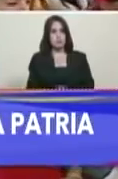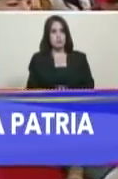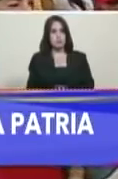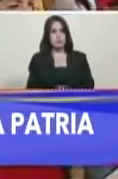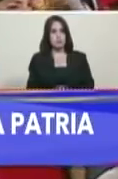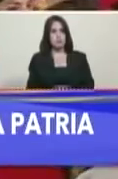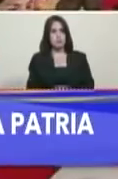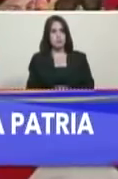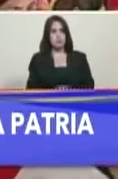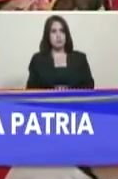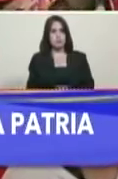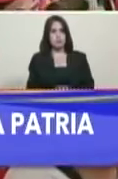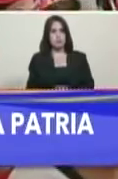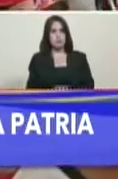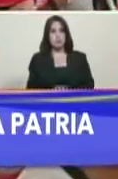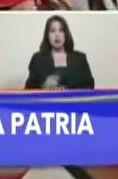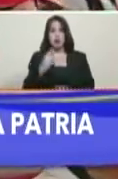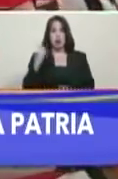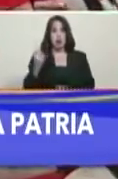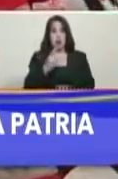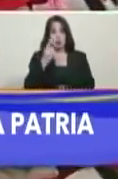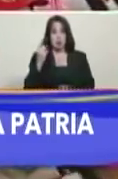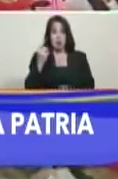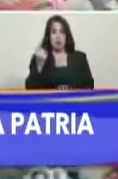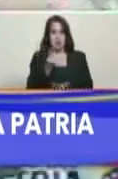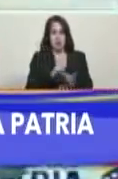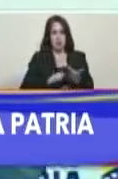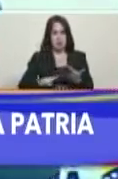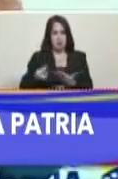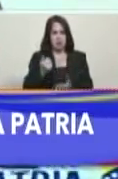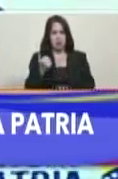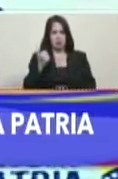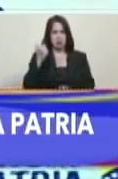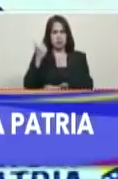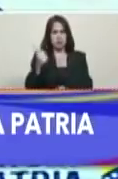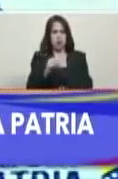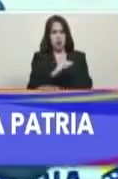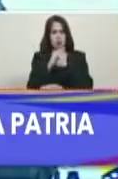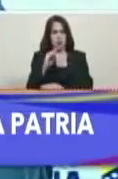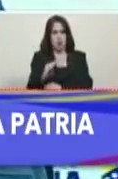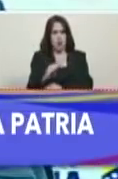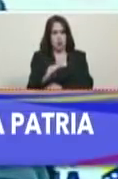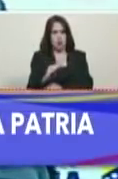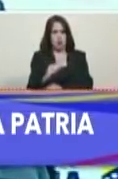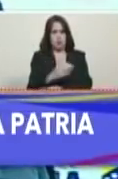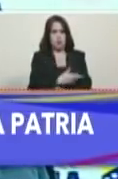No solo este mapa de bonos de protección frente a la guerra económica.